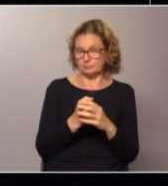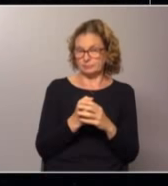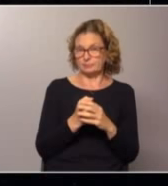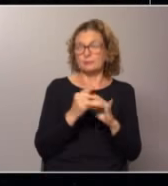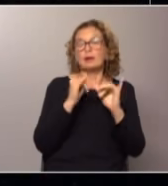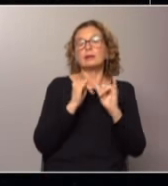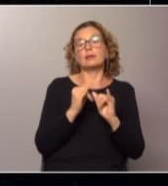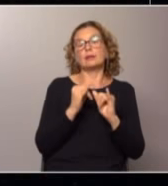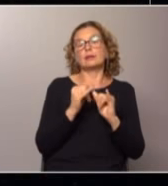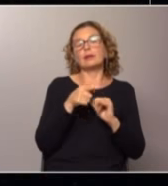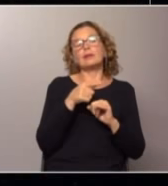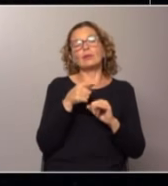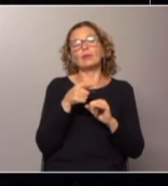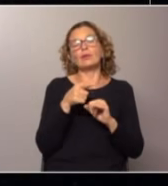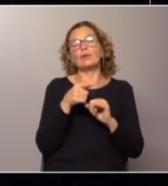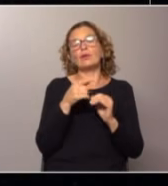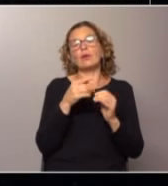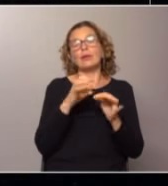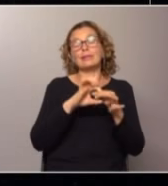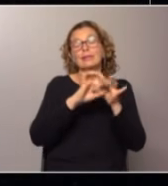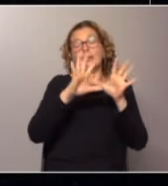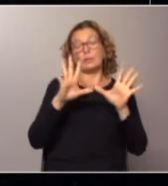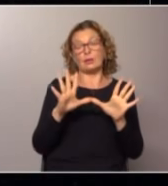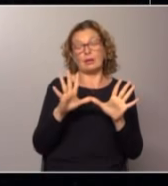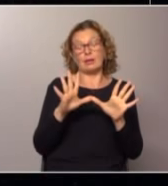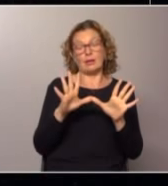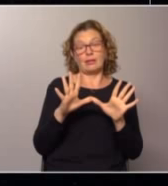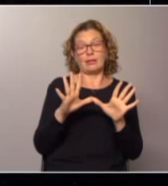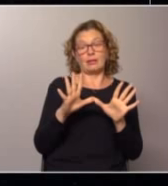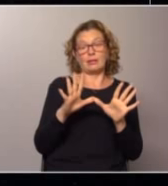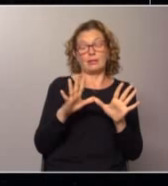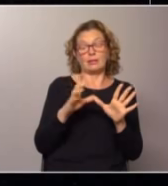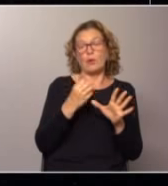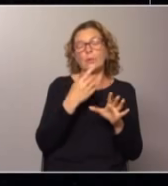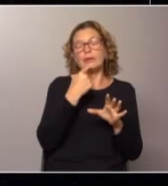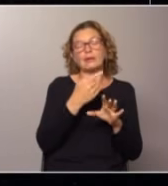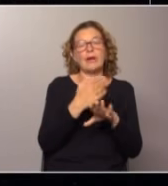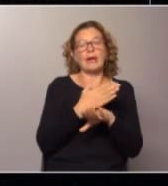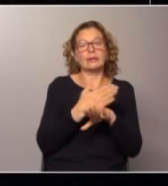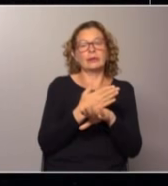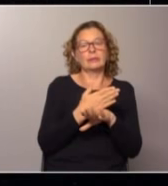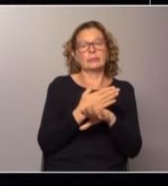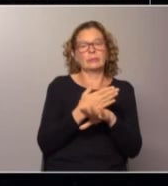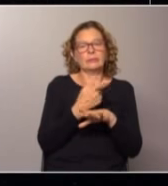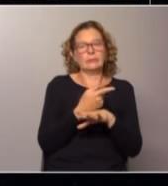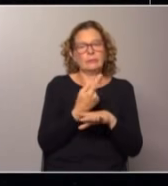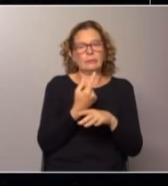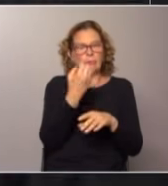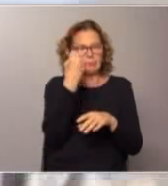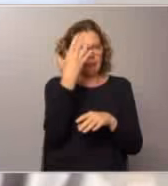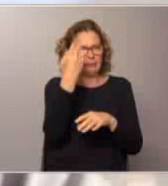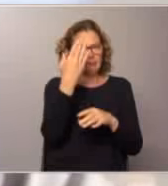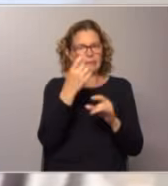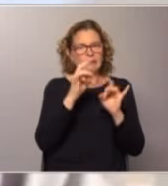si es ese tipo de democracias son democracias como decía antes que han tomado un solo valor